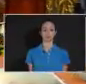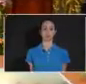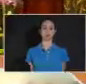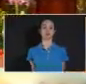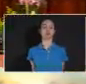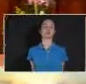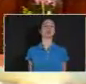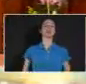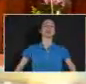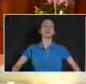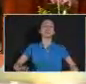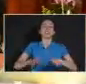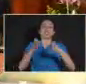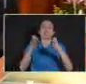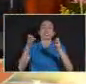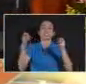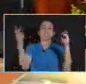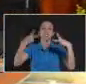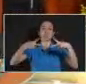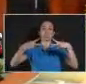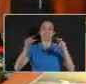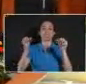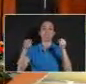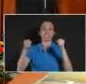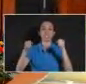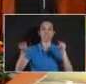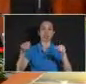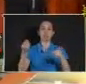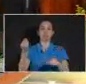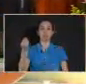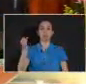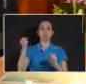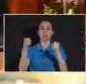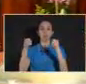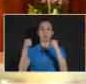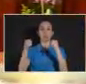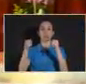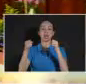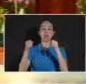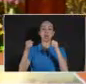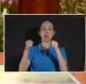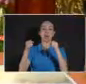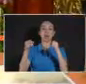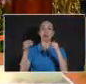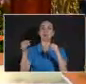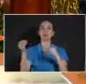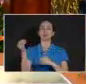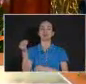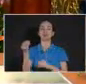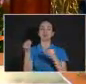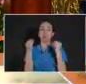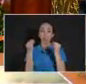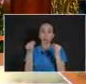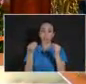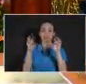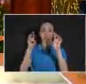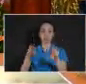Entonces la venganza hace que mucha gente encuentre tropezadero. Renunciamos a la venganza en el nombre de